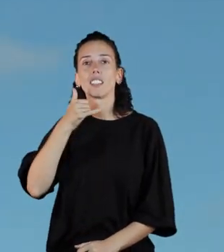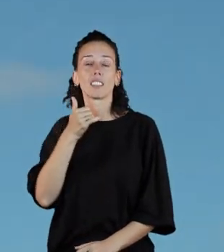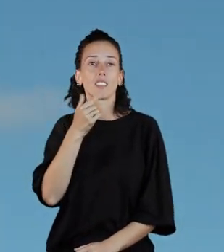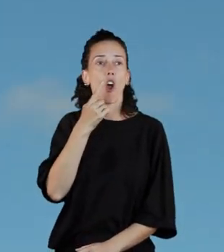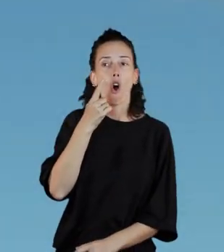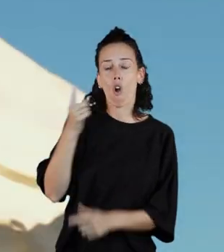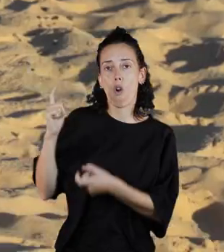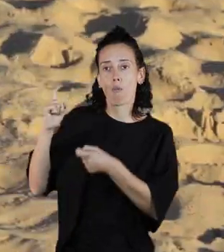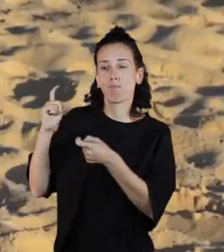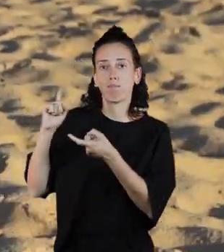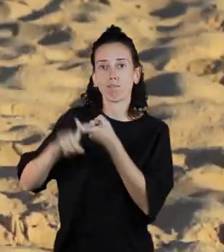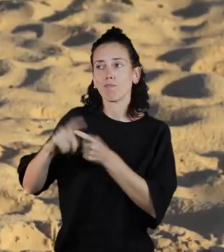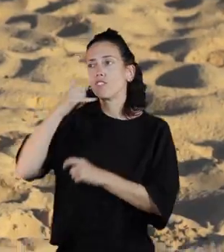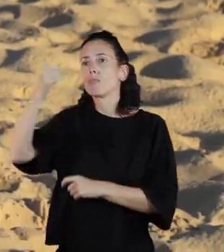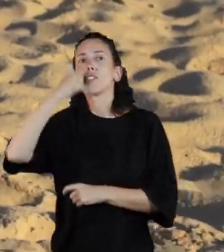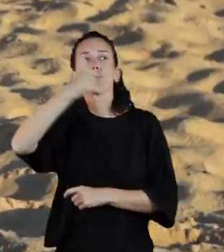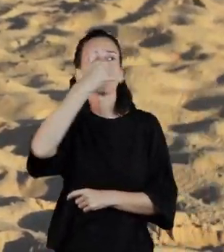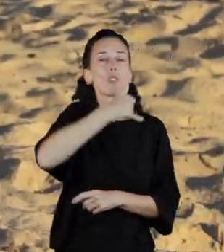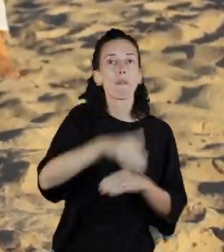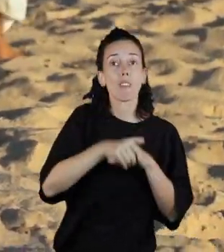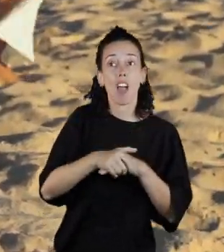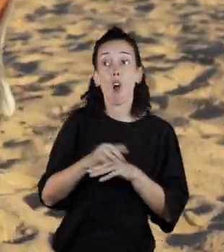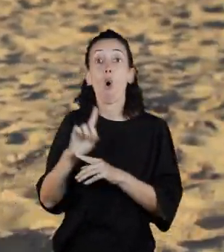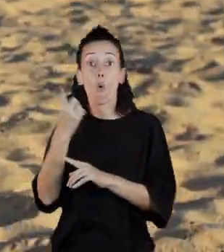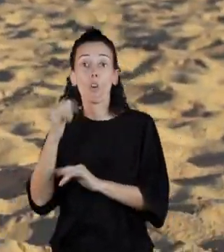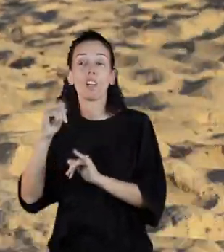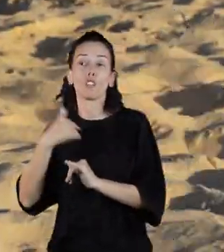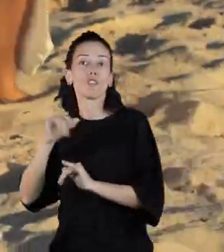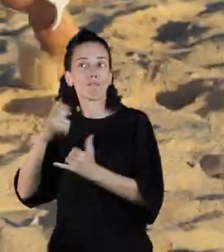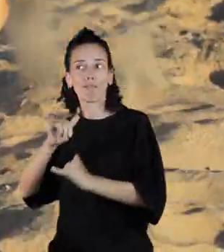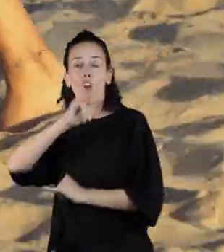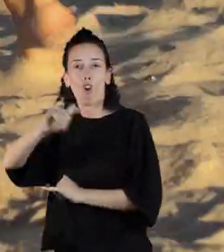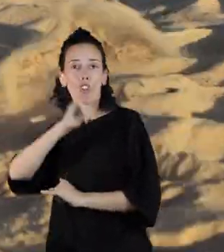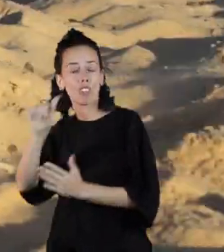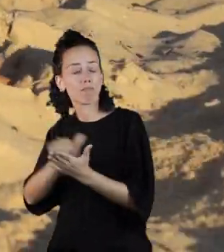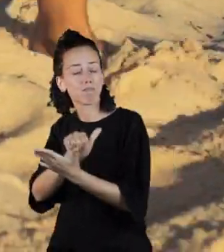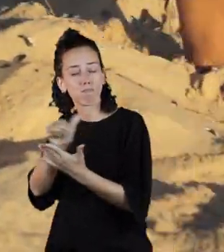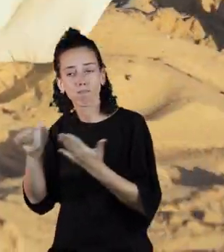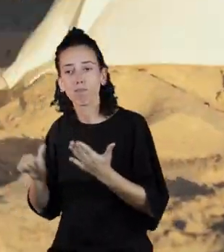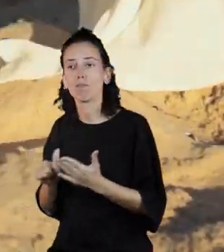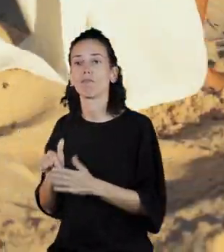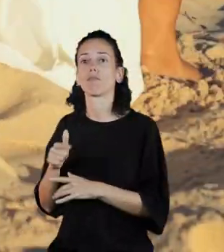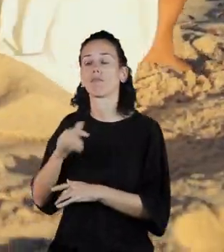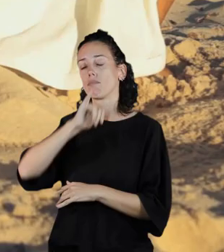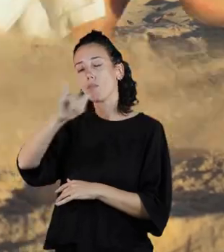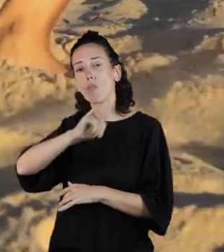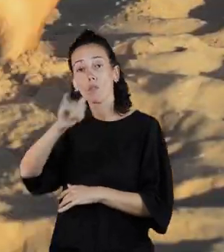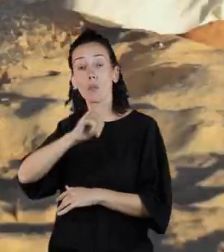empezó a llamar a mis amigas y bueno, una de mis amigas sí sabía lo que había pasado.